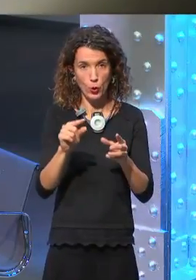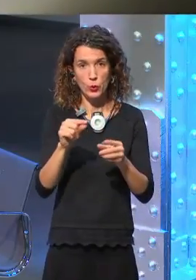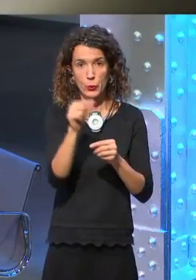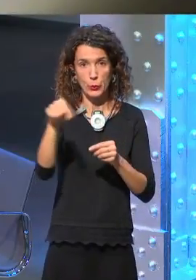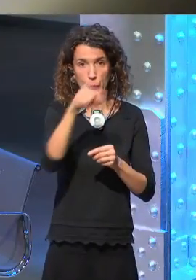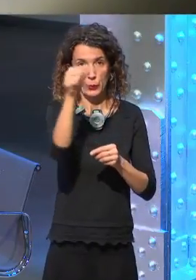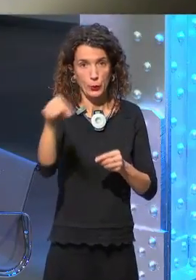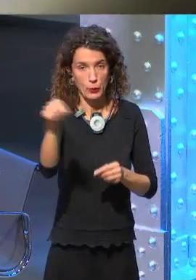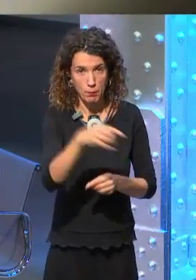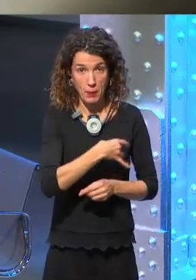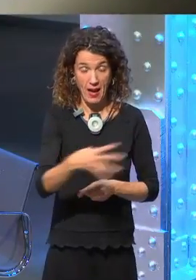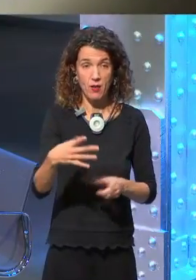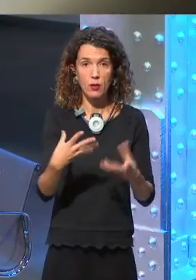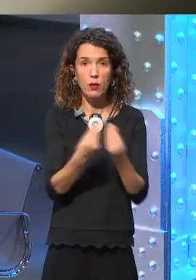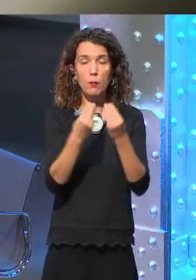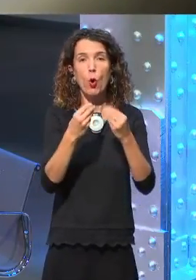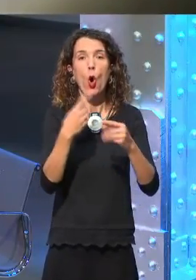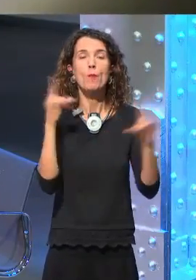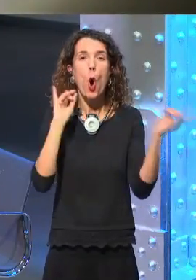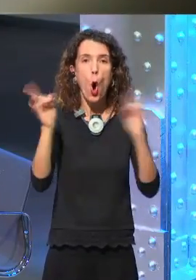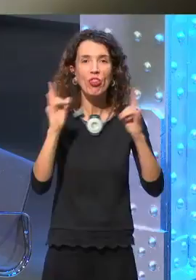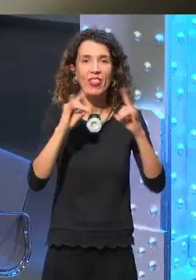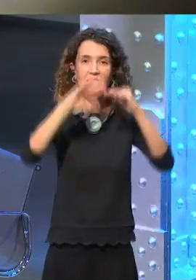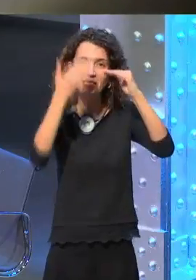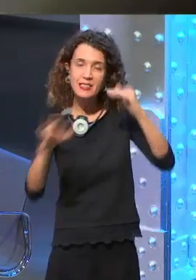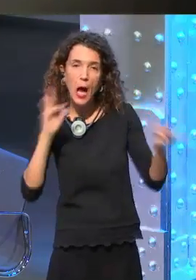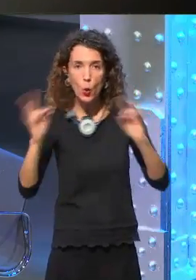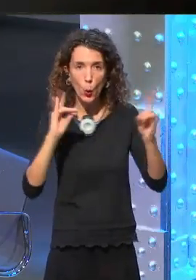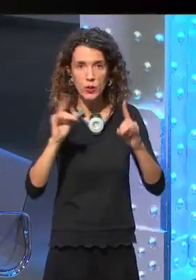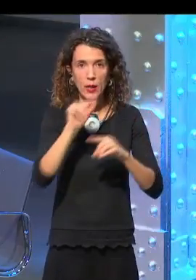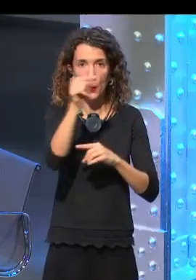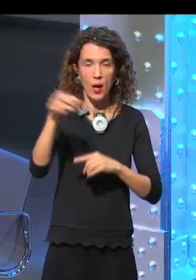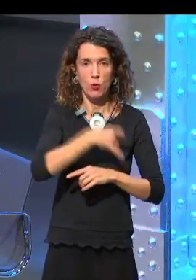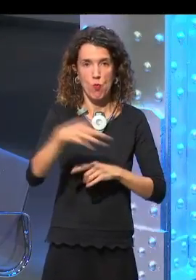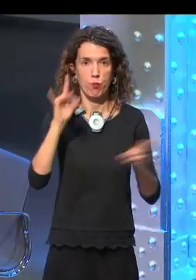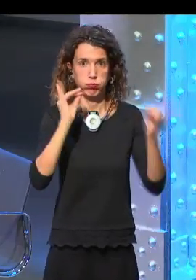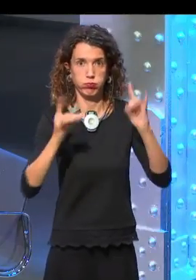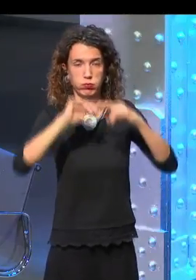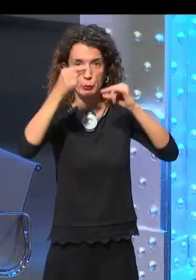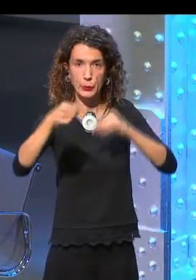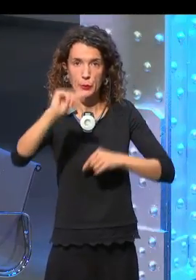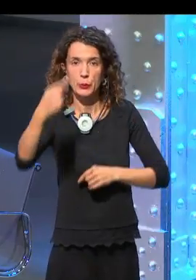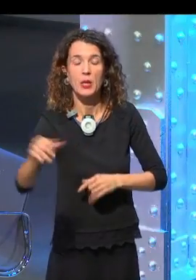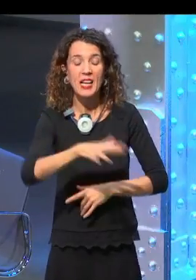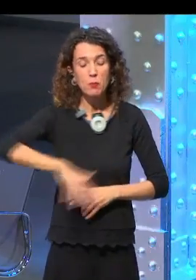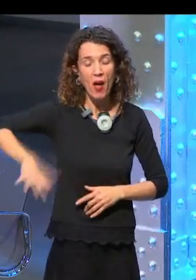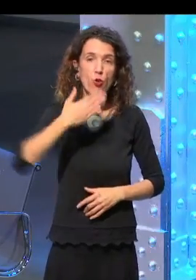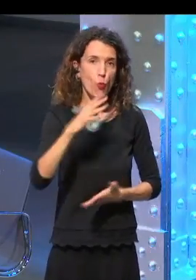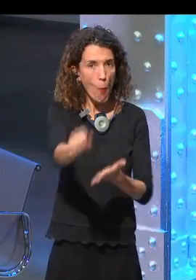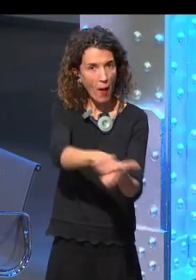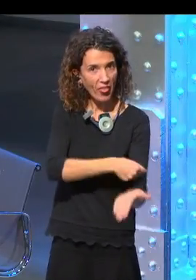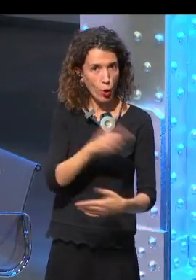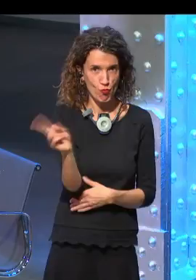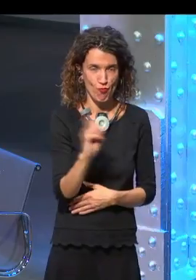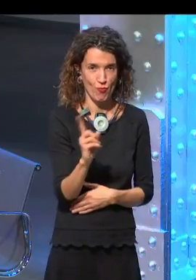aire, sujeto por ondas acústicas. Si no pensáis en el espacio como un vacío,